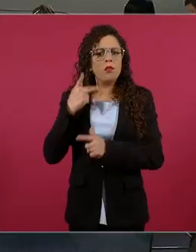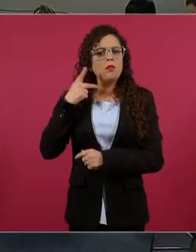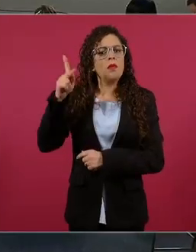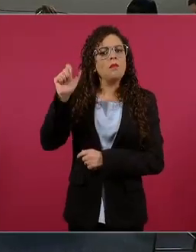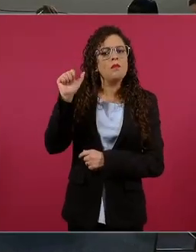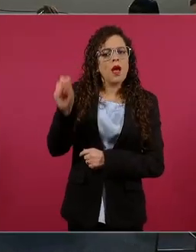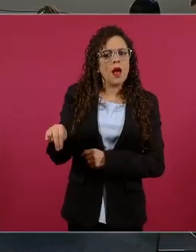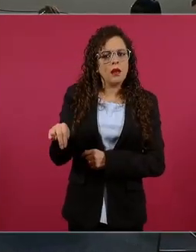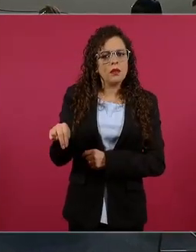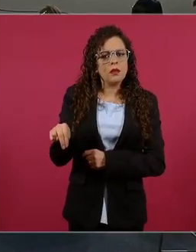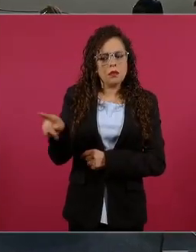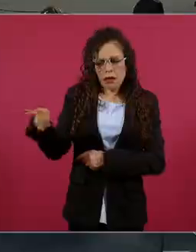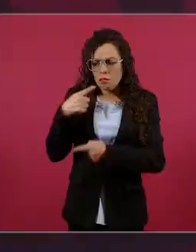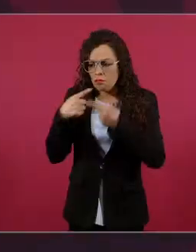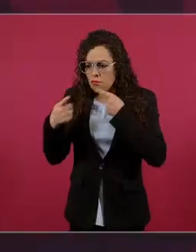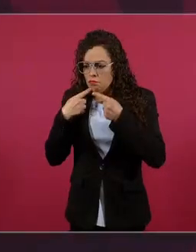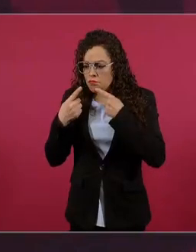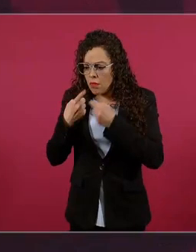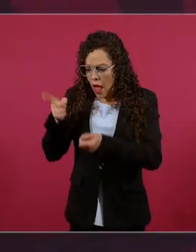que acordaron